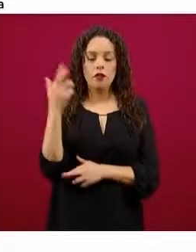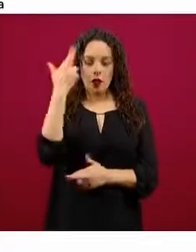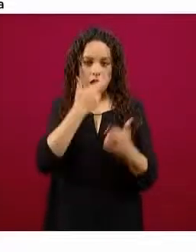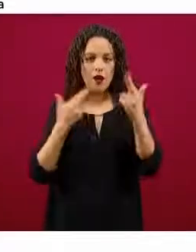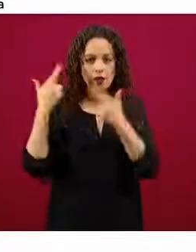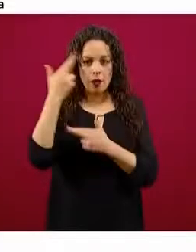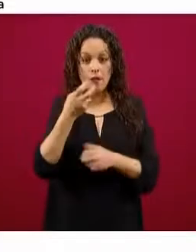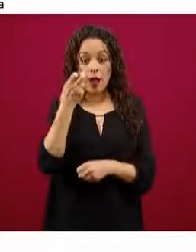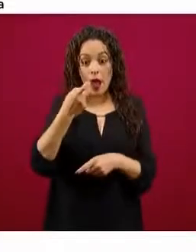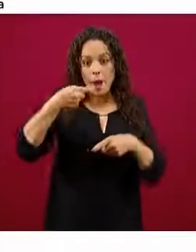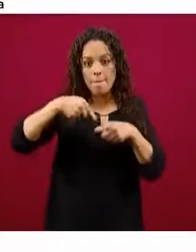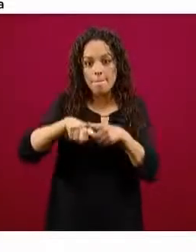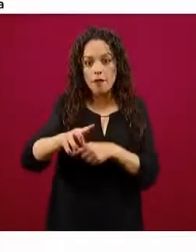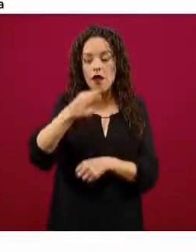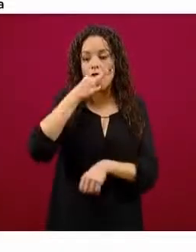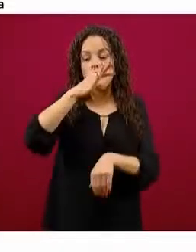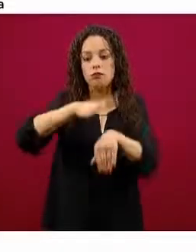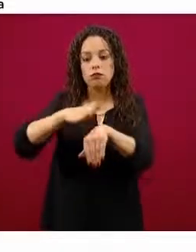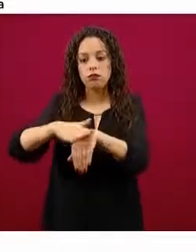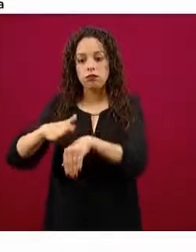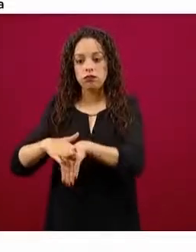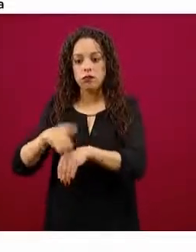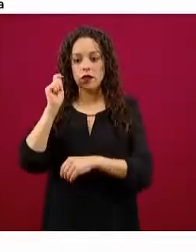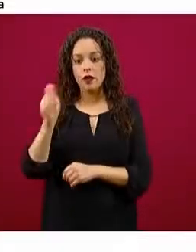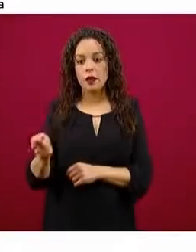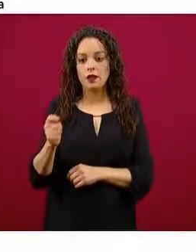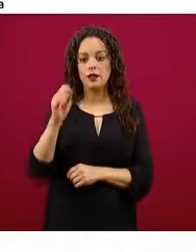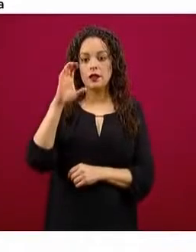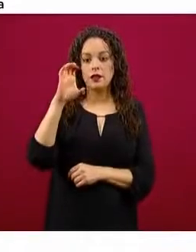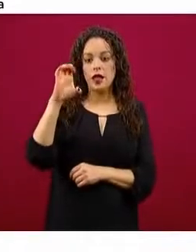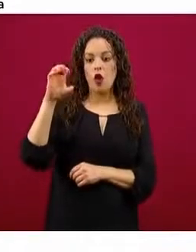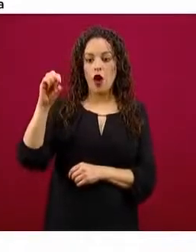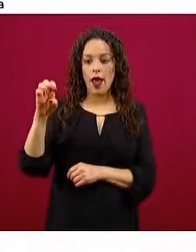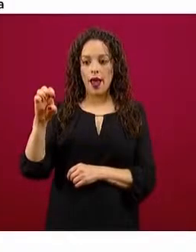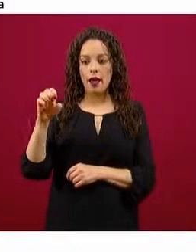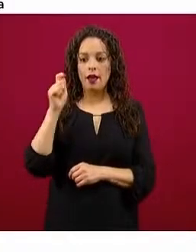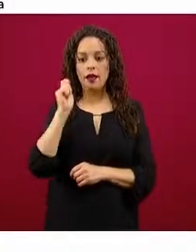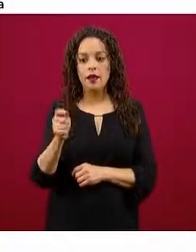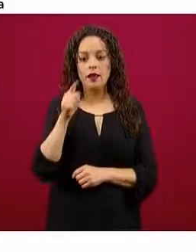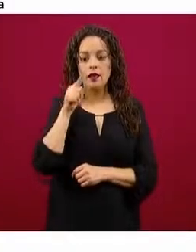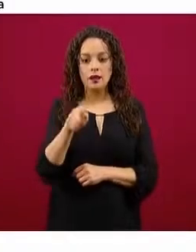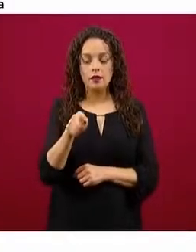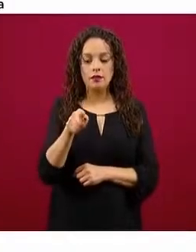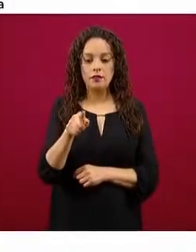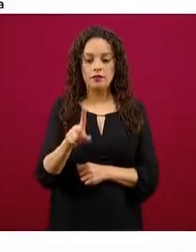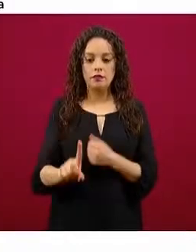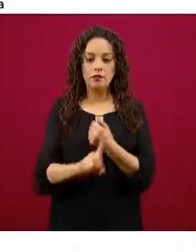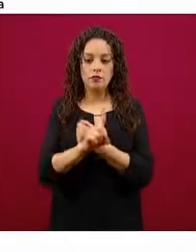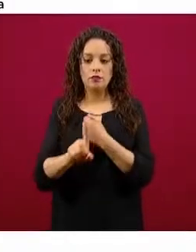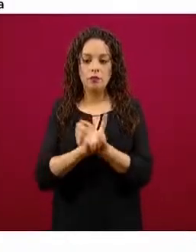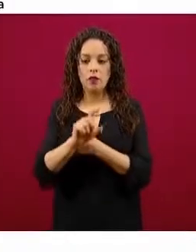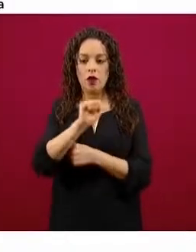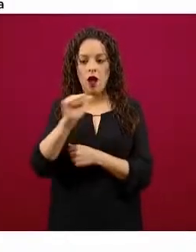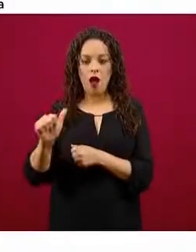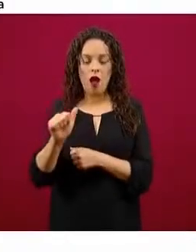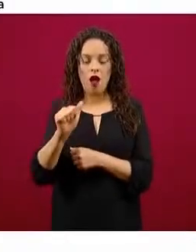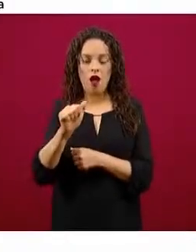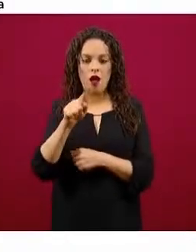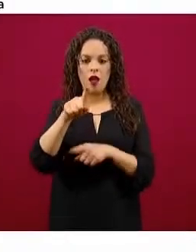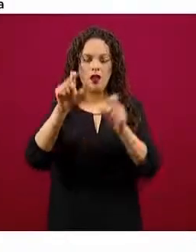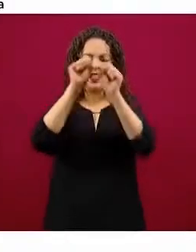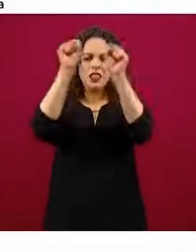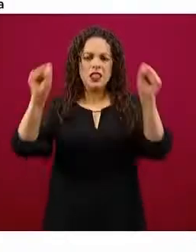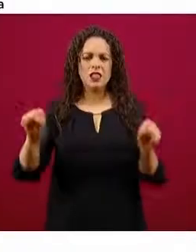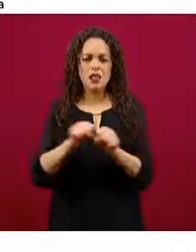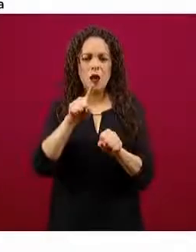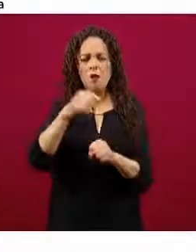momento empezamos a reportar en el CEBOED, el Centro Virtual de Operaciones de Emergencia y Desastres, que es un sistema que se